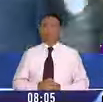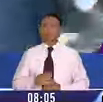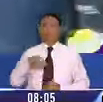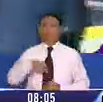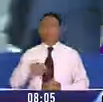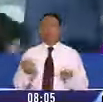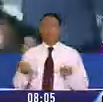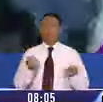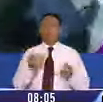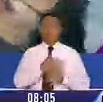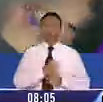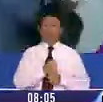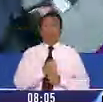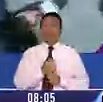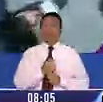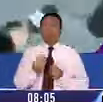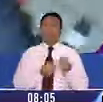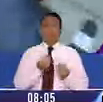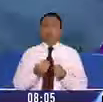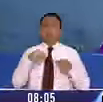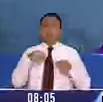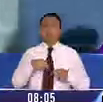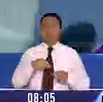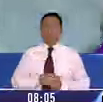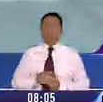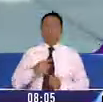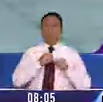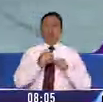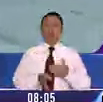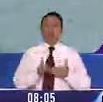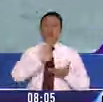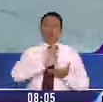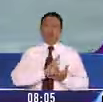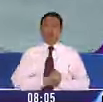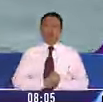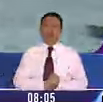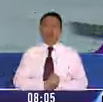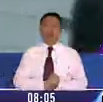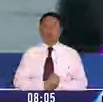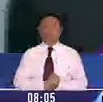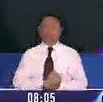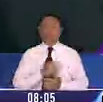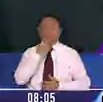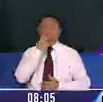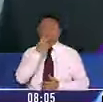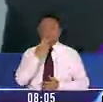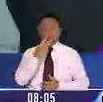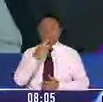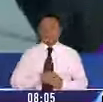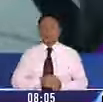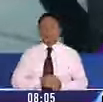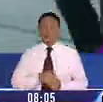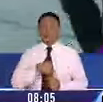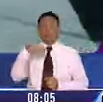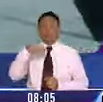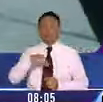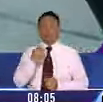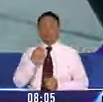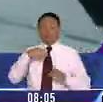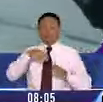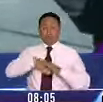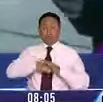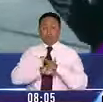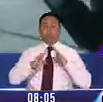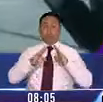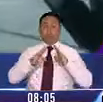dispositivo seguridad que se ha implementado aquí en la Asamblea Nacional. Vemos que uno de los principales ingresos de la